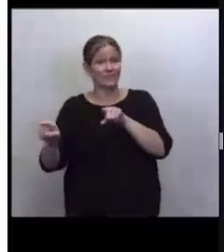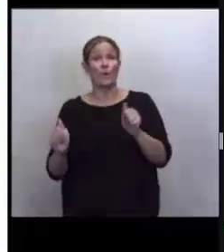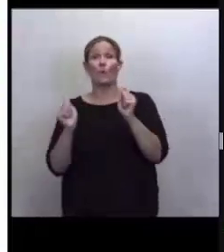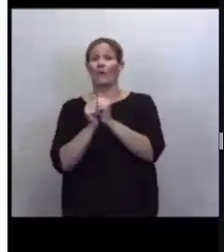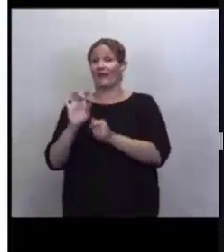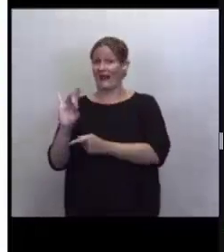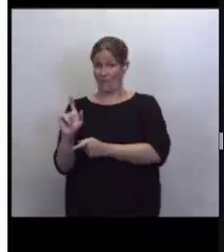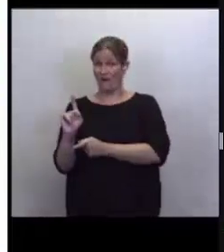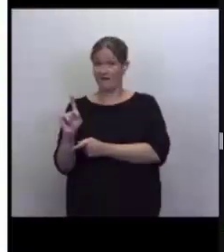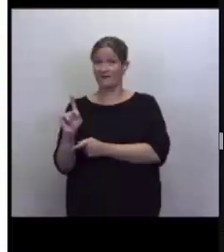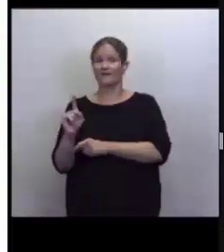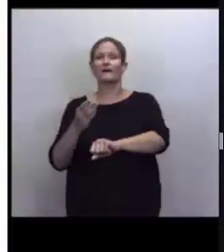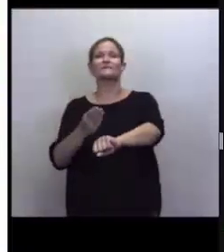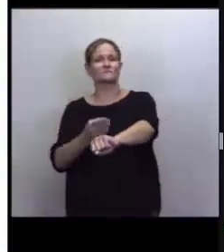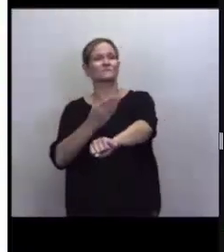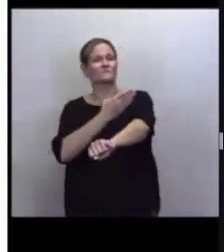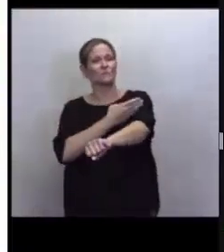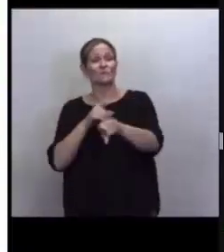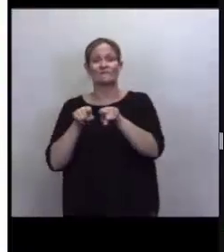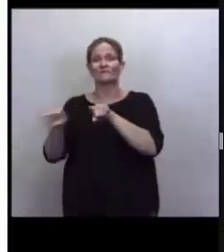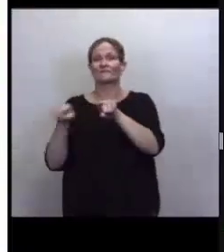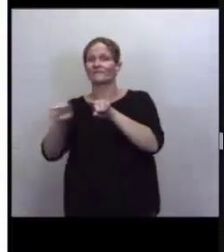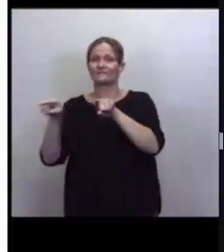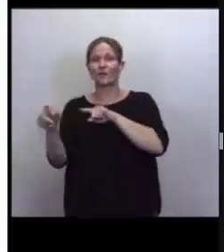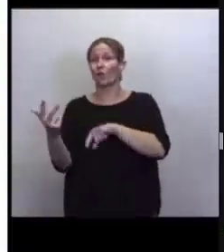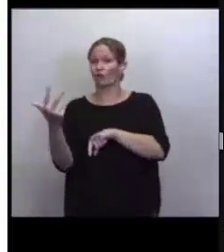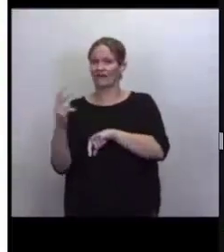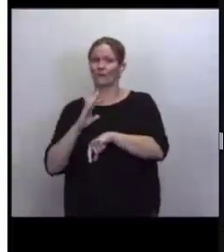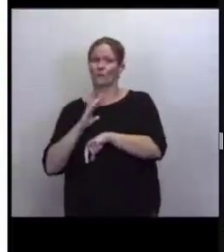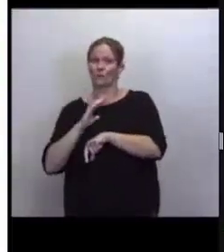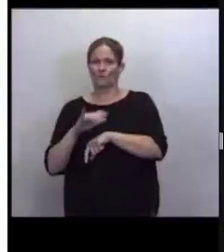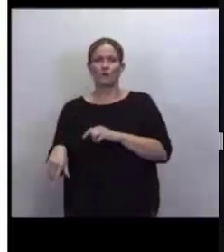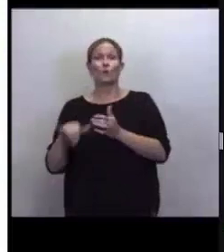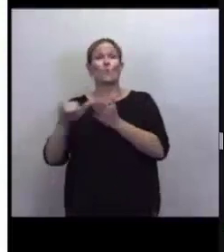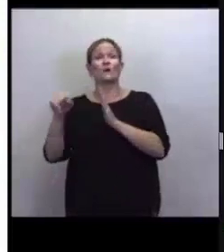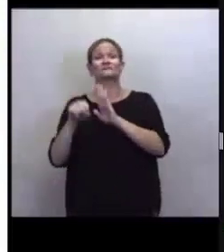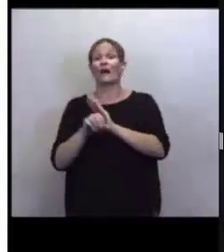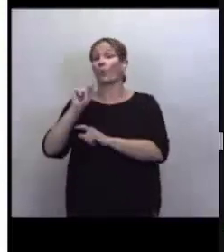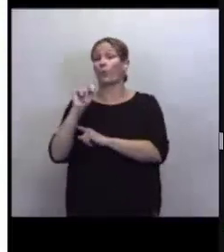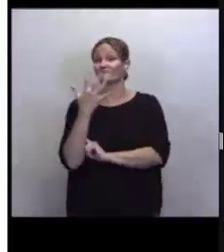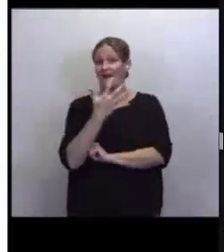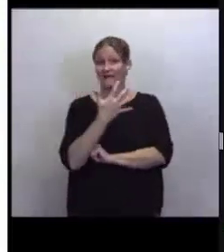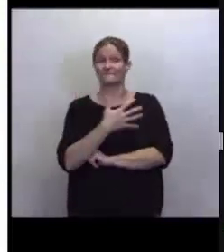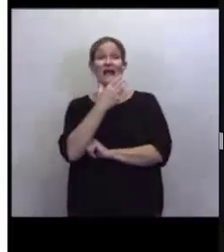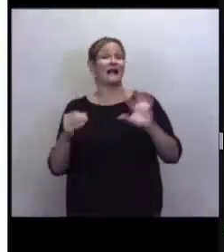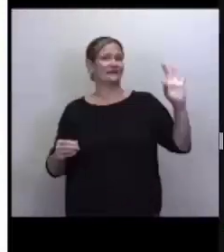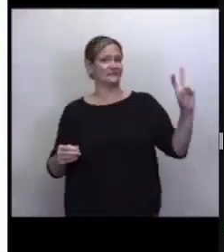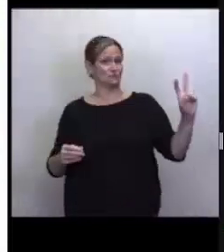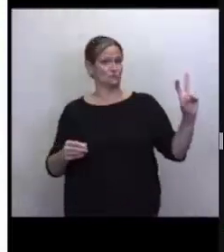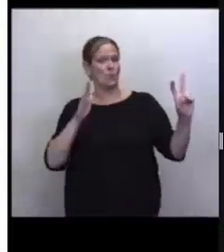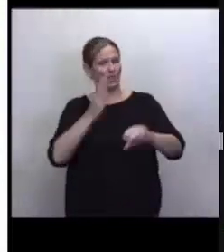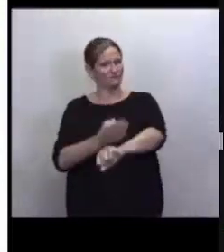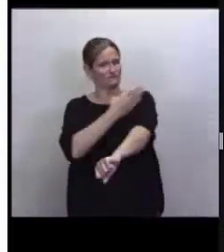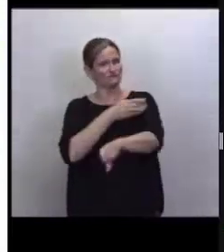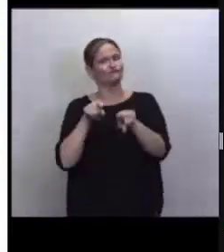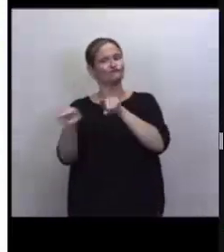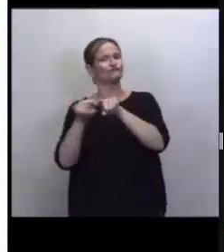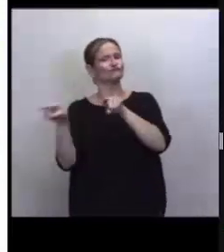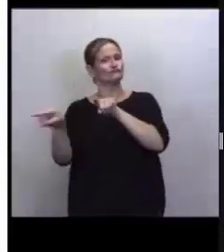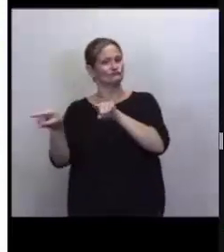se ampliaría de 2 a 3 carriles. El proyecto también reconfiguraría las intersecciones sur y norte